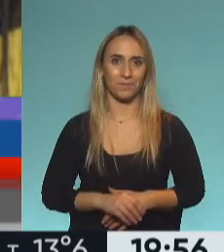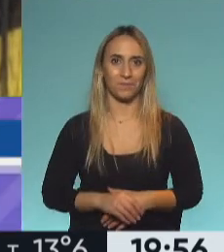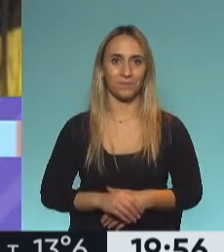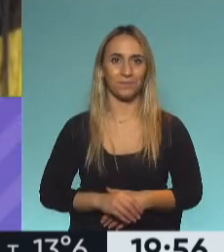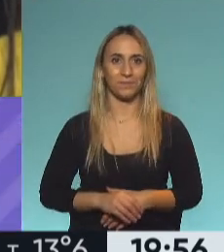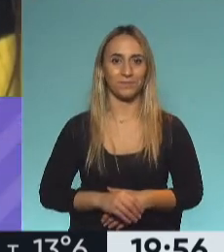Gracias.